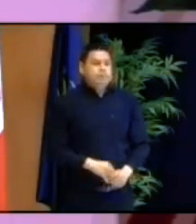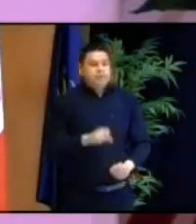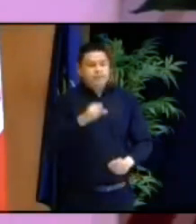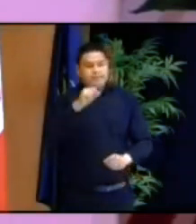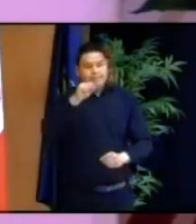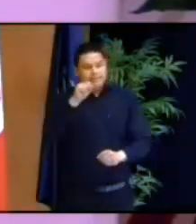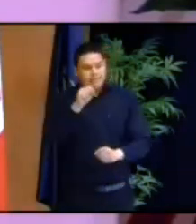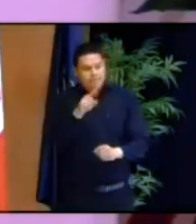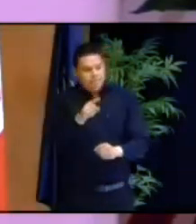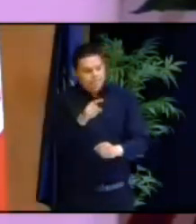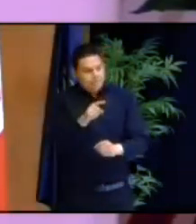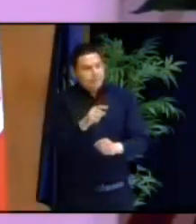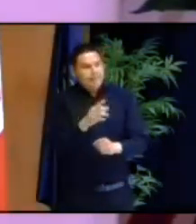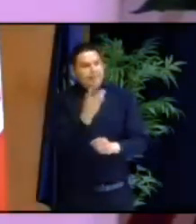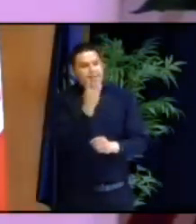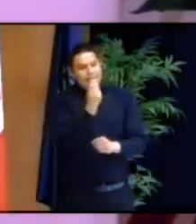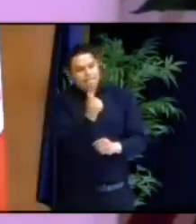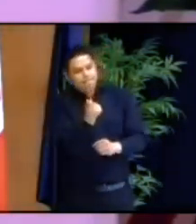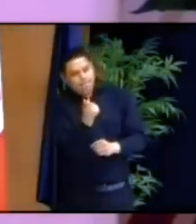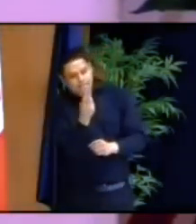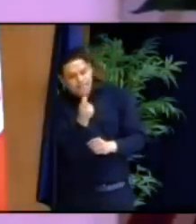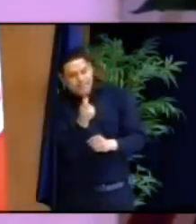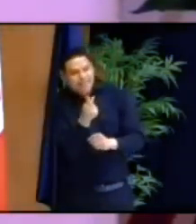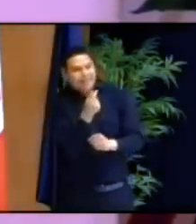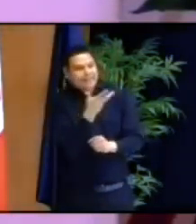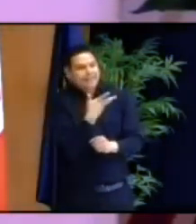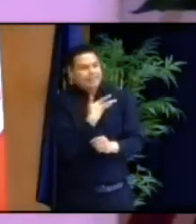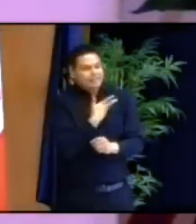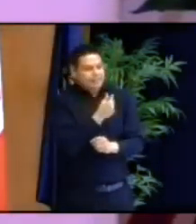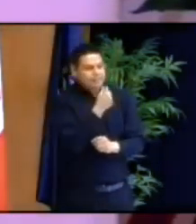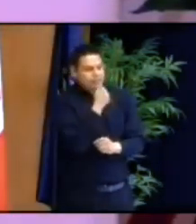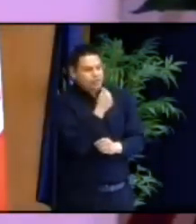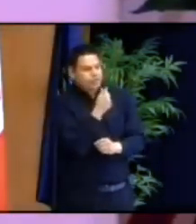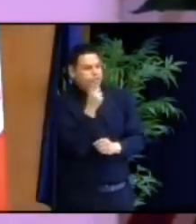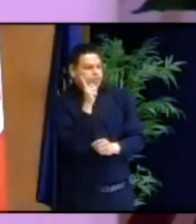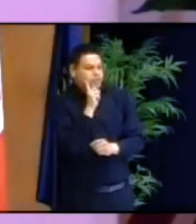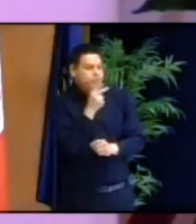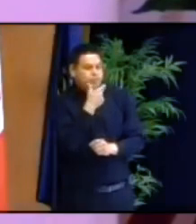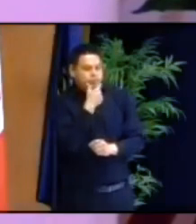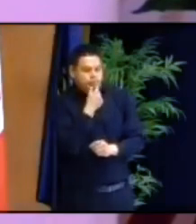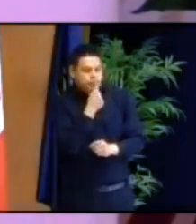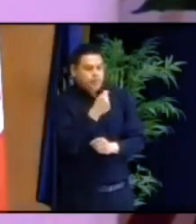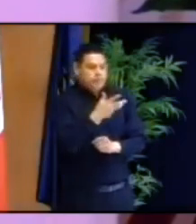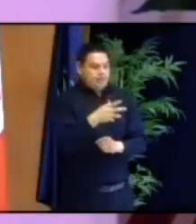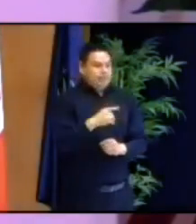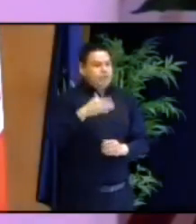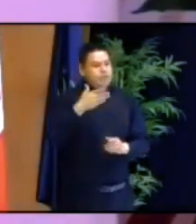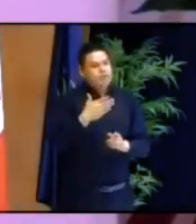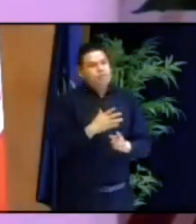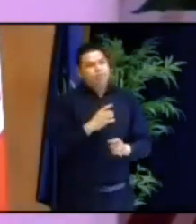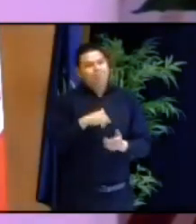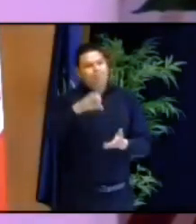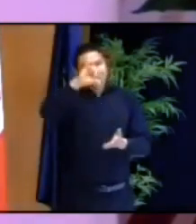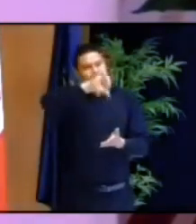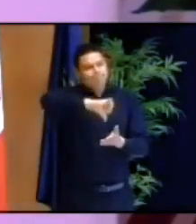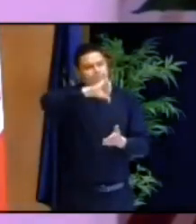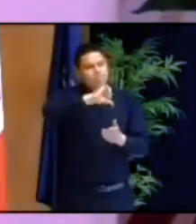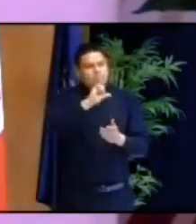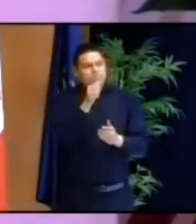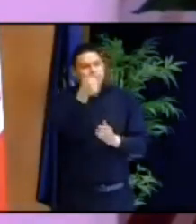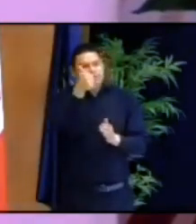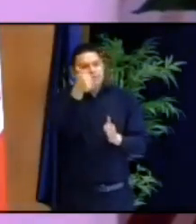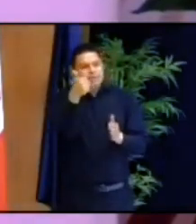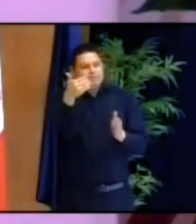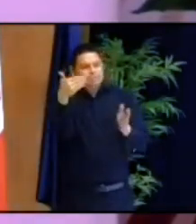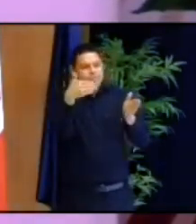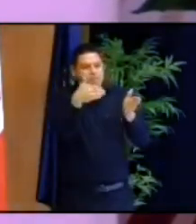Además de la beca que tienen todos los niños y niñas, que representa hoy una inversión de cerca de 6,000